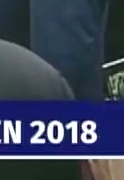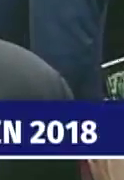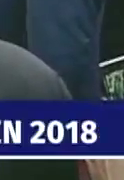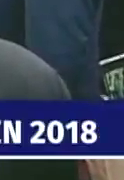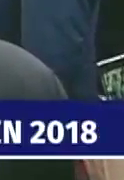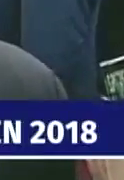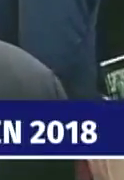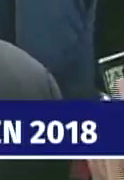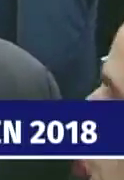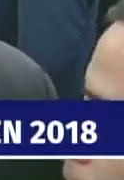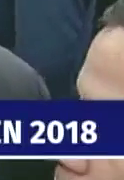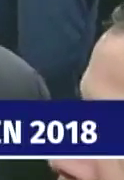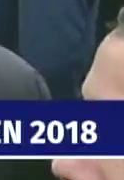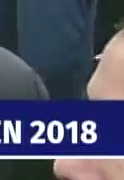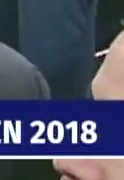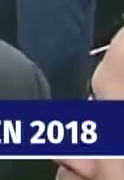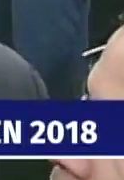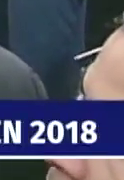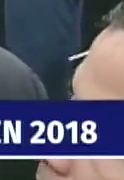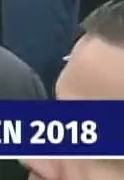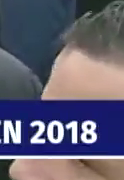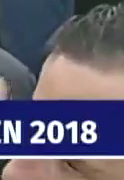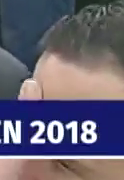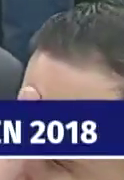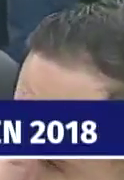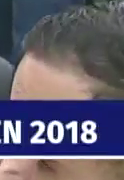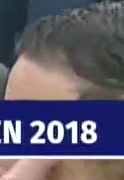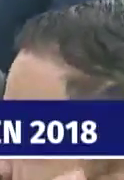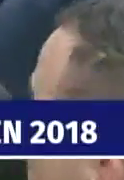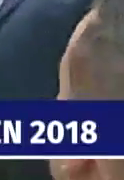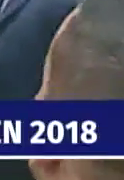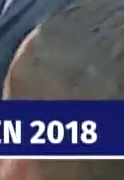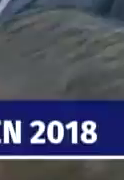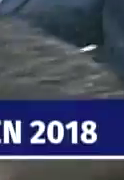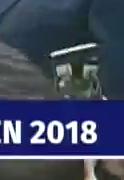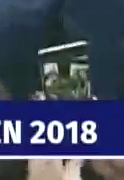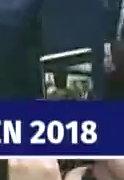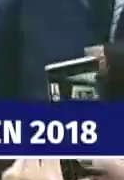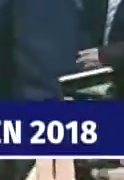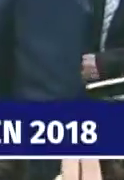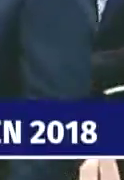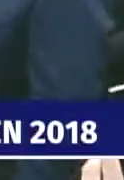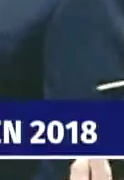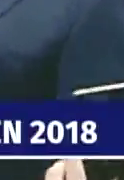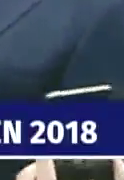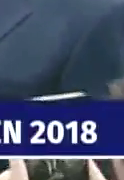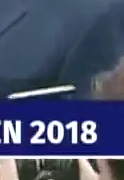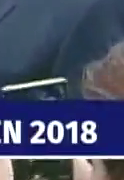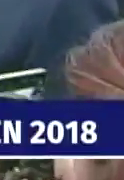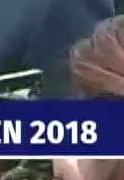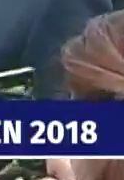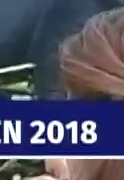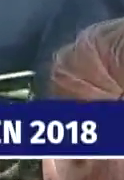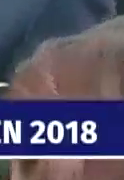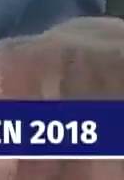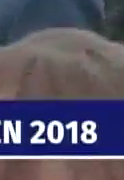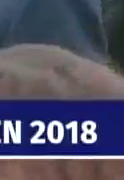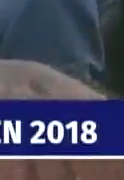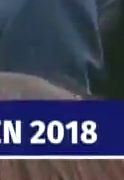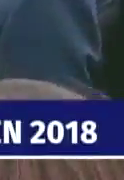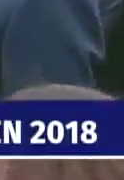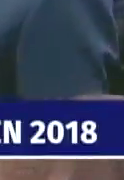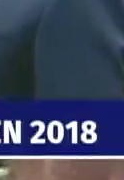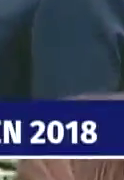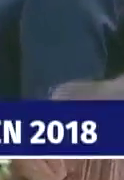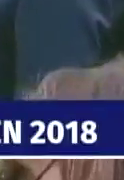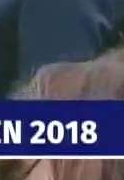edición 2018 de talleres en áreas como la elaboración de libros artesanales, una nueva técnica además muy utilizada en esta feria,